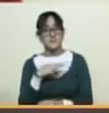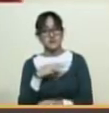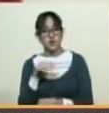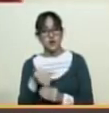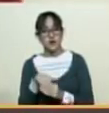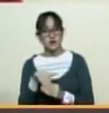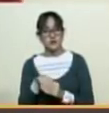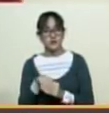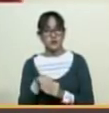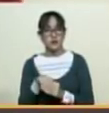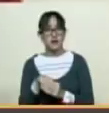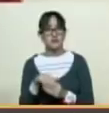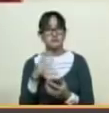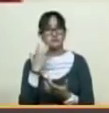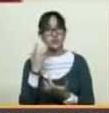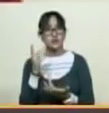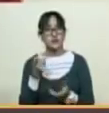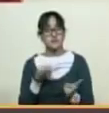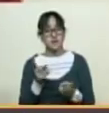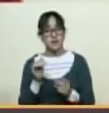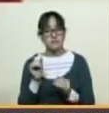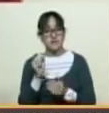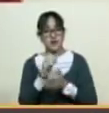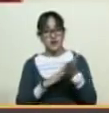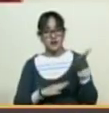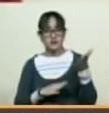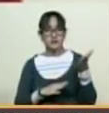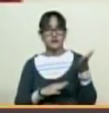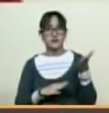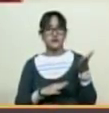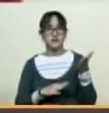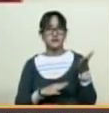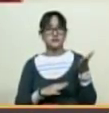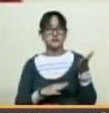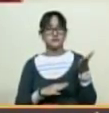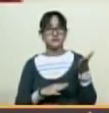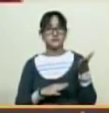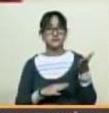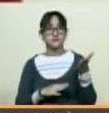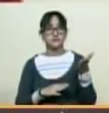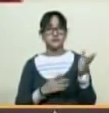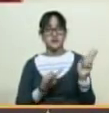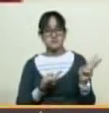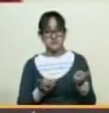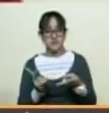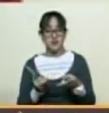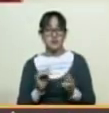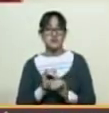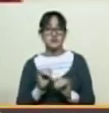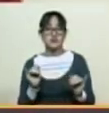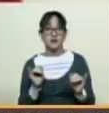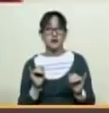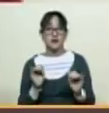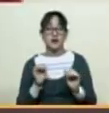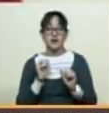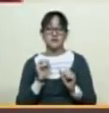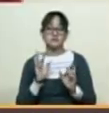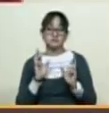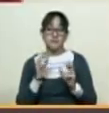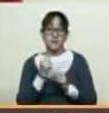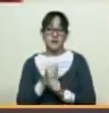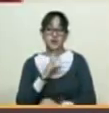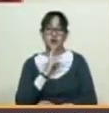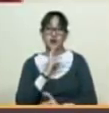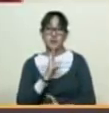electoral. Nosotros hemos invitado de esa lista que nos proporcionaron, invitamos ya y estamos esperando la respuesta,